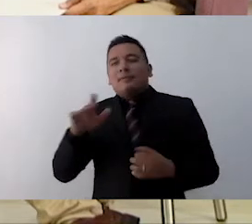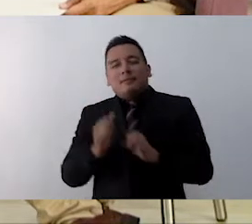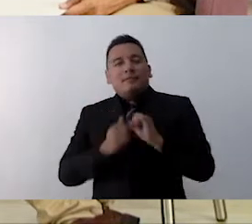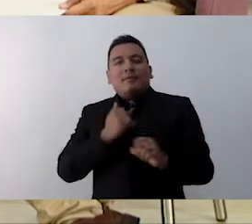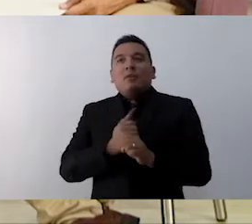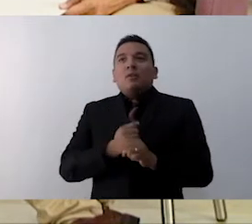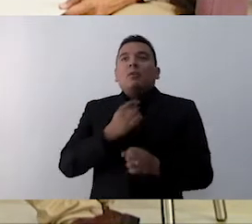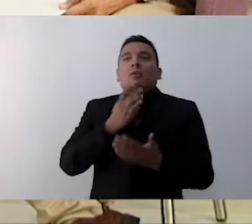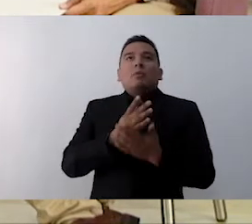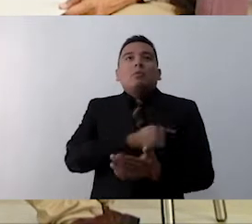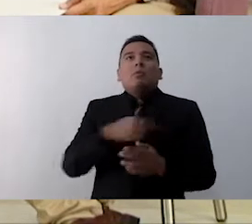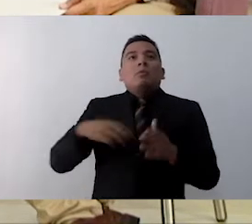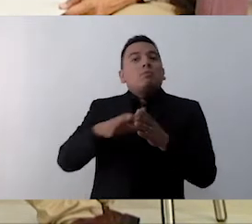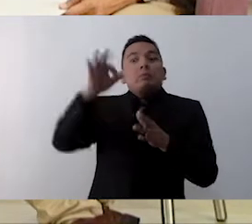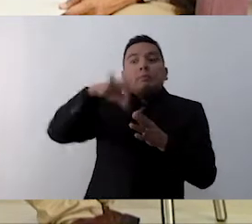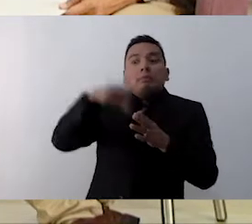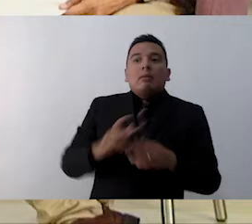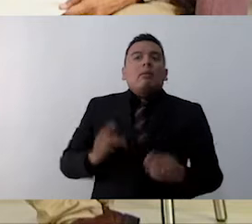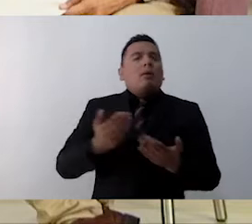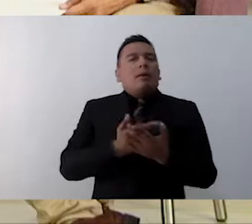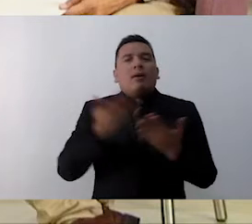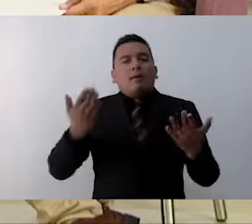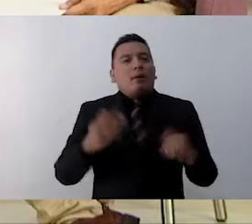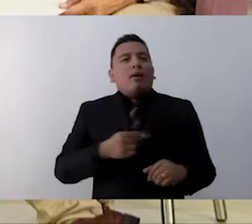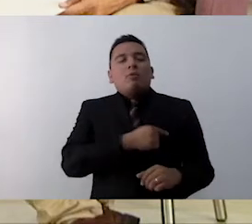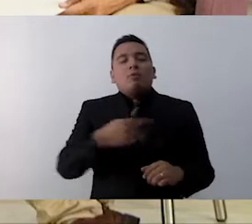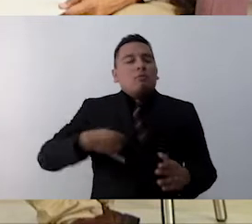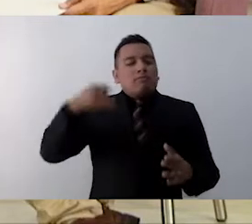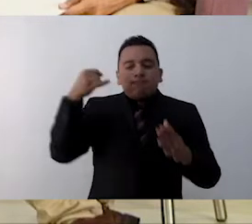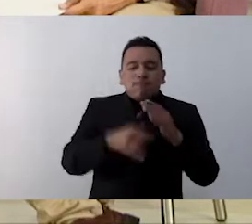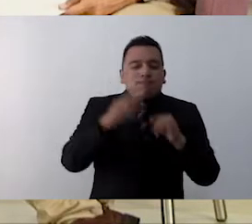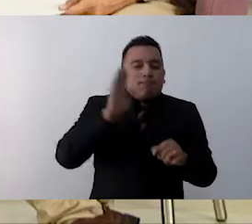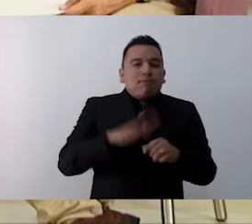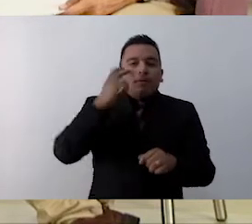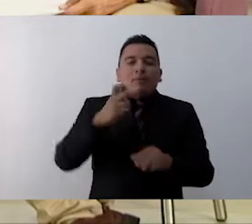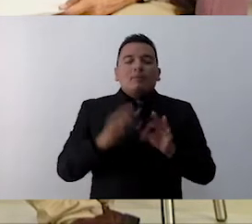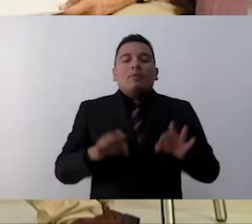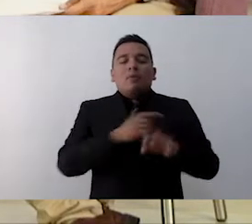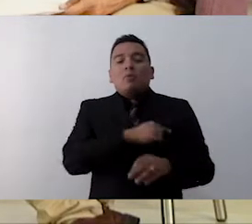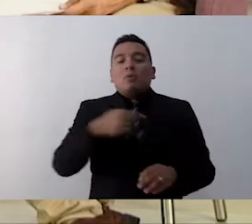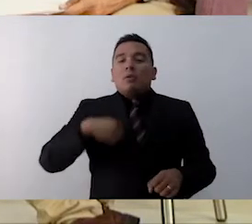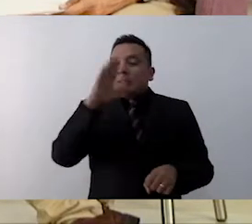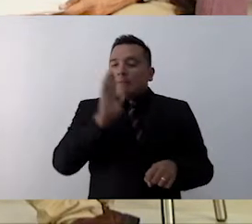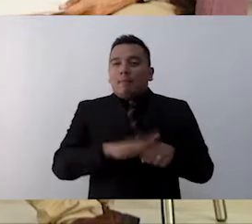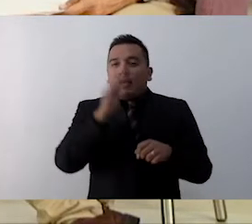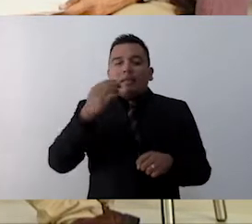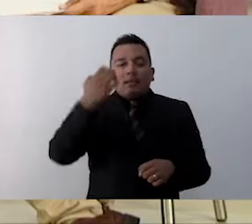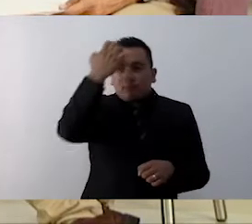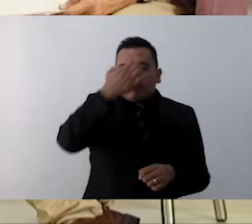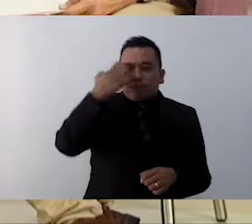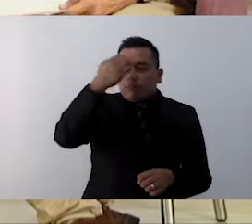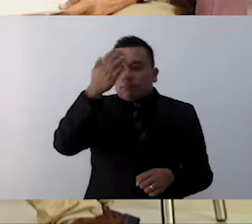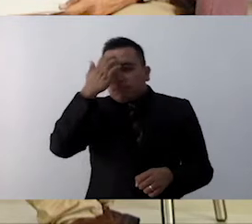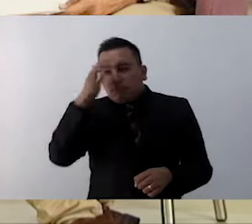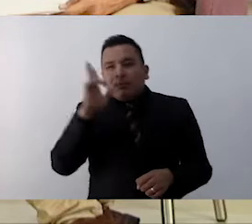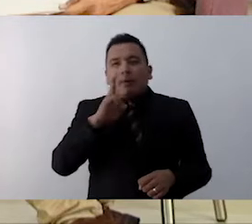lo electoral únicamente, pero ahora hay una exigencia mayor. Y entonces tendríamos que acercarnos mucho más al día a día